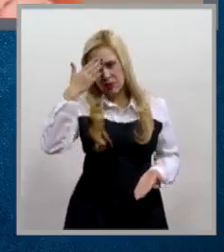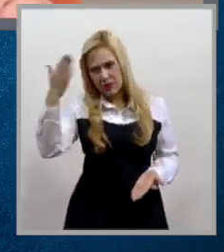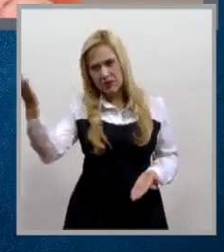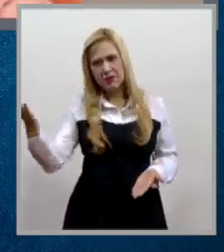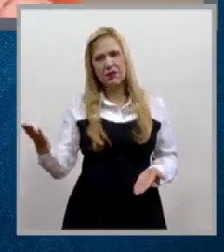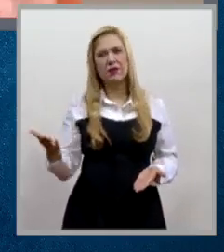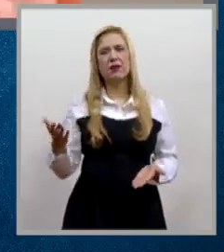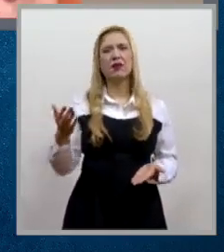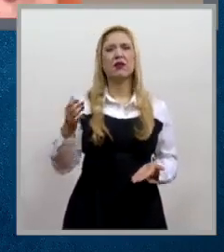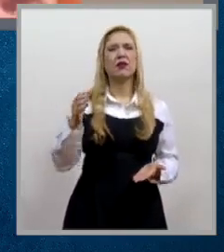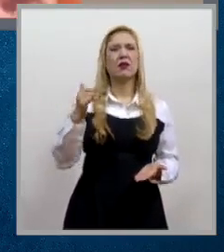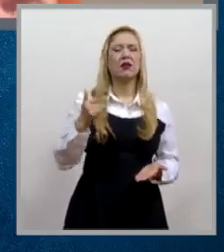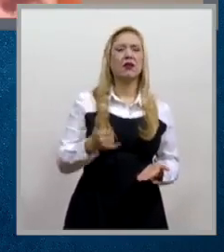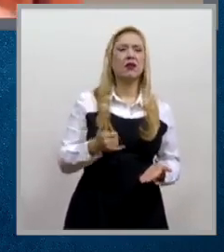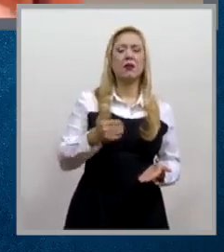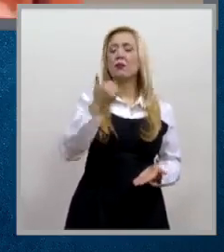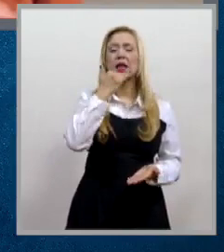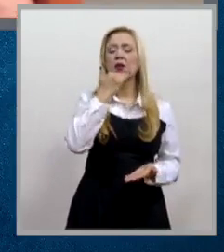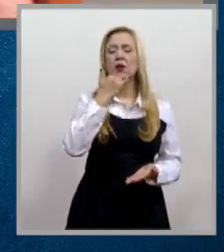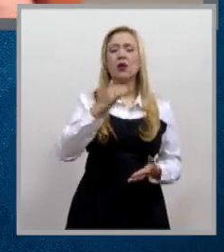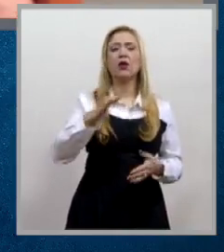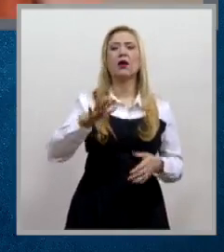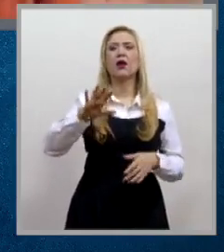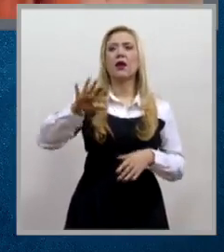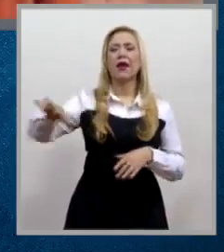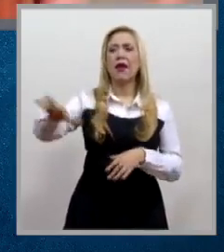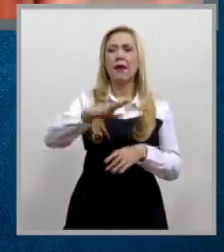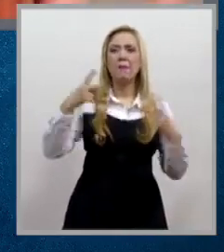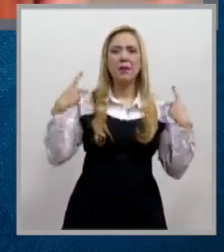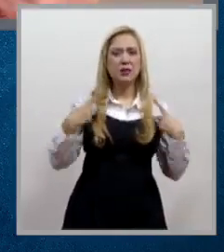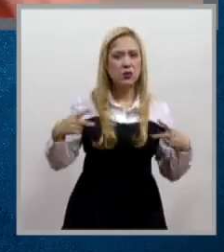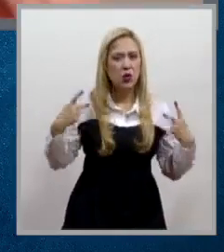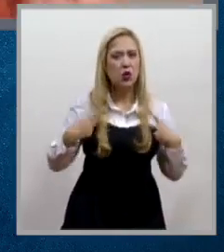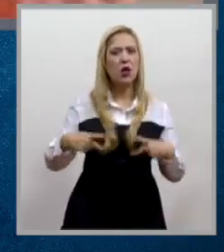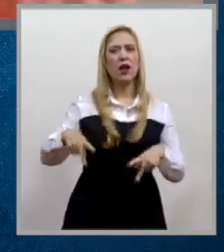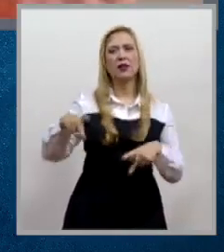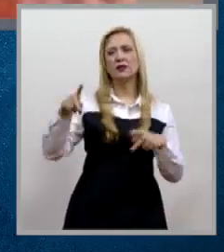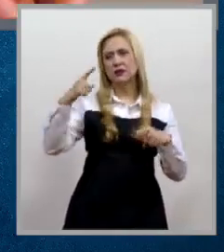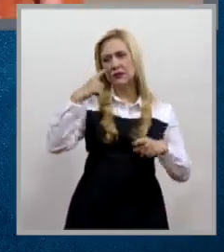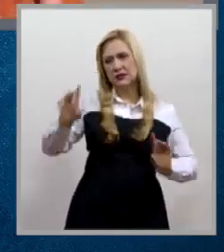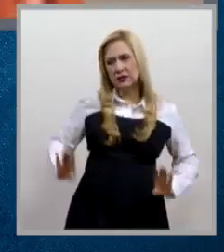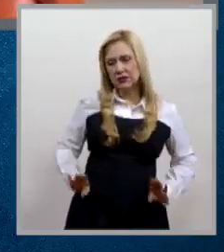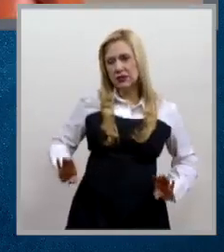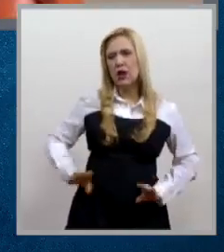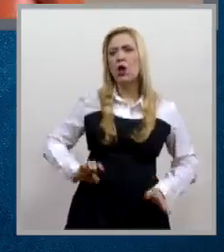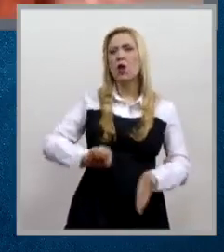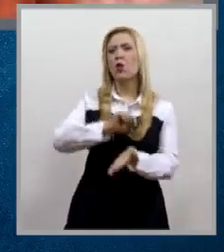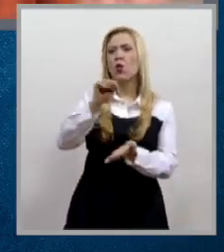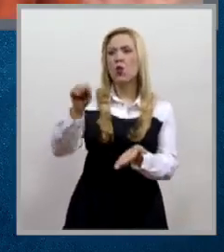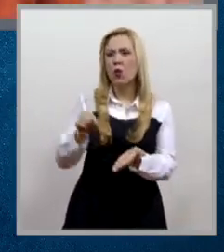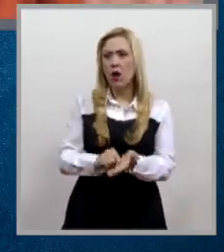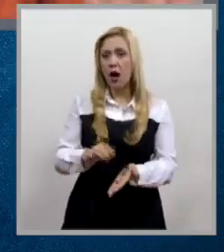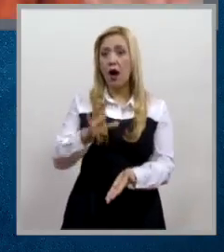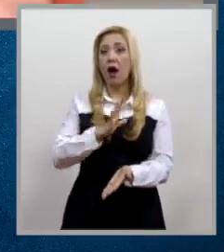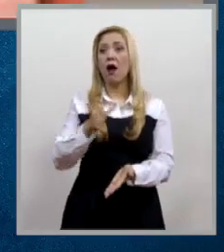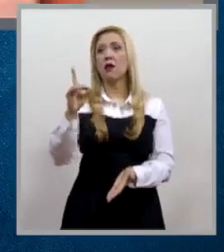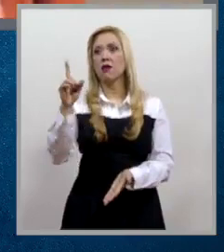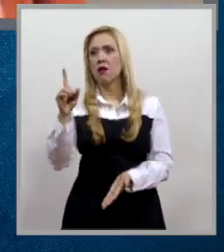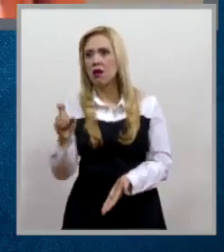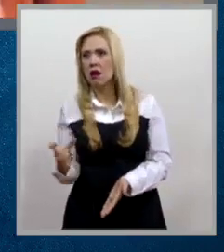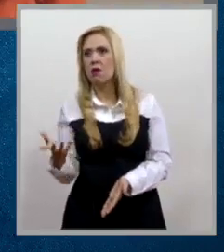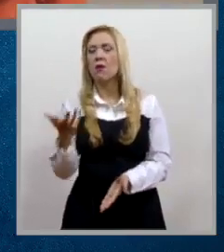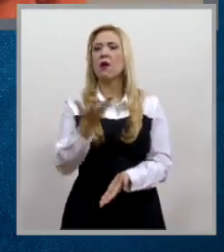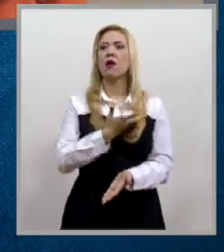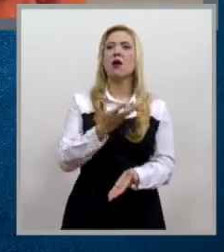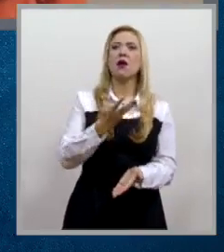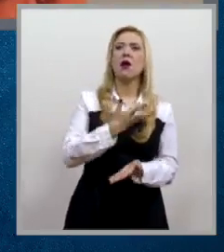distintas relaciones sociales, ¿no? El perfil, digamos, de las personas, perfil socioeconómico, todo esto conforma un